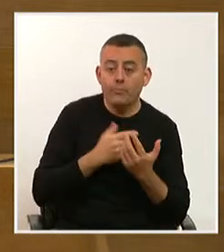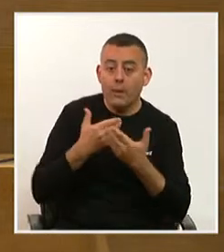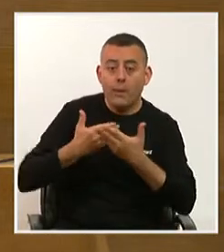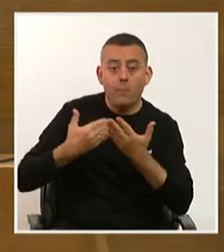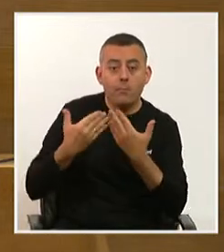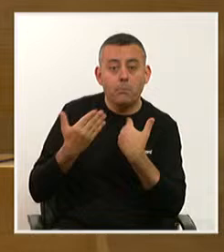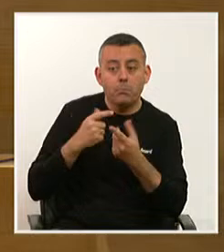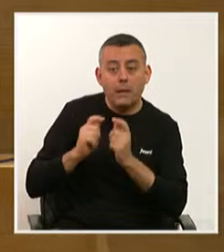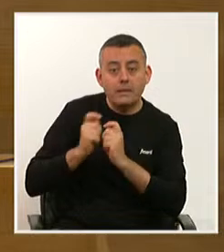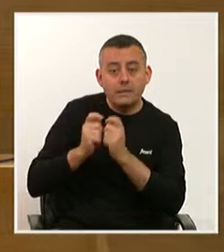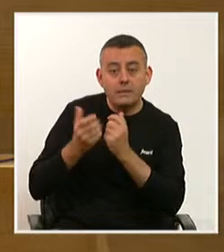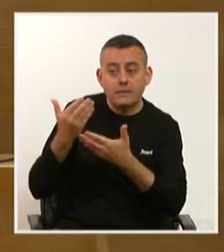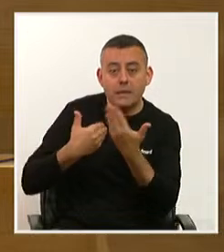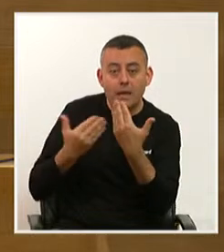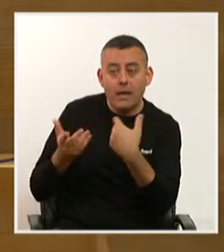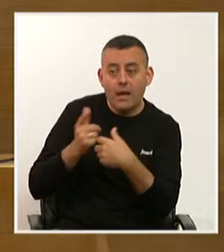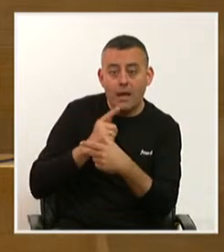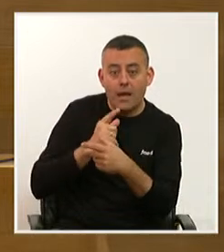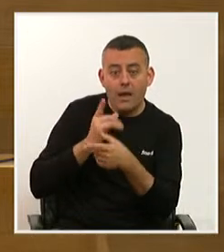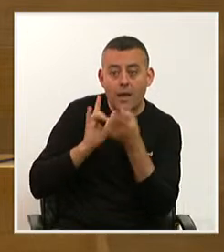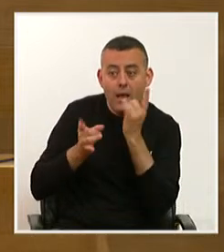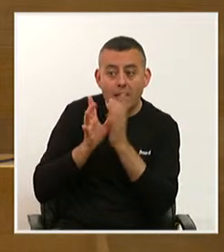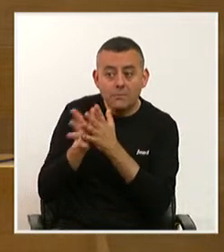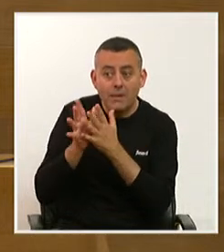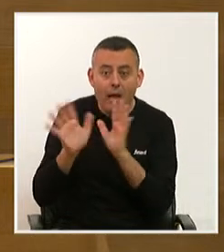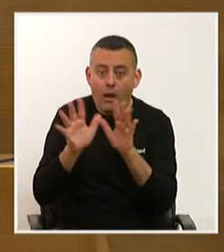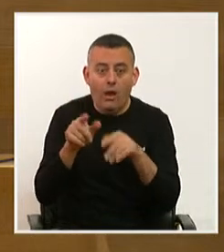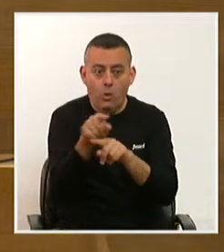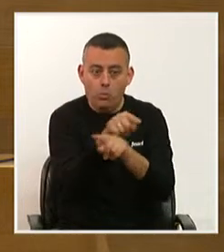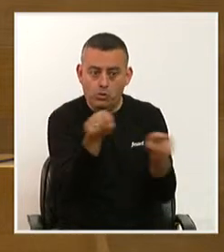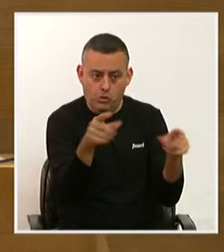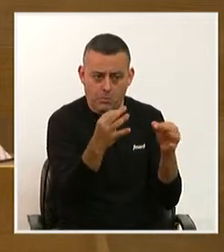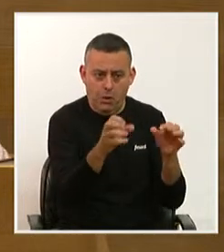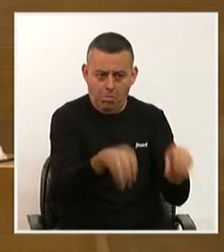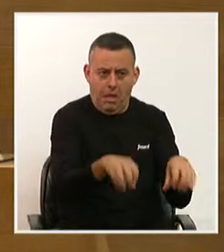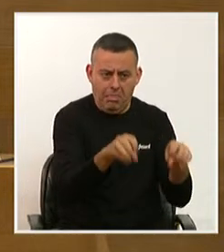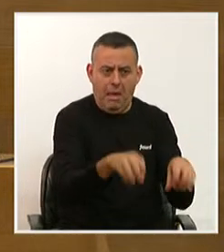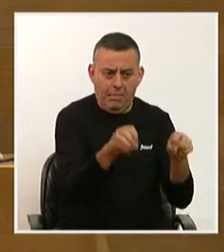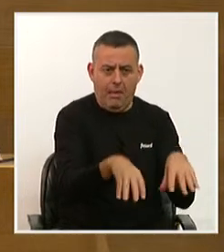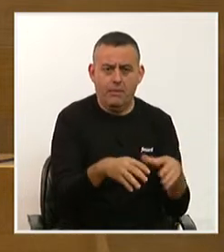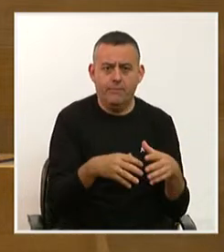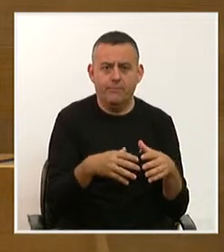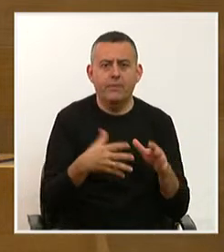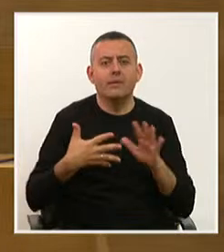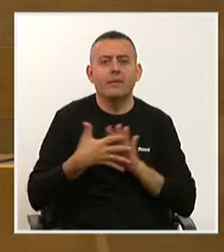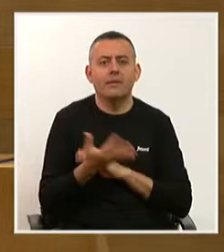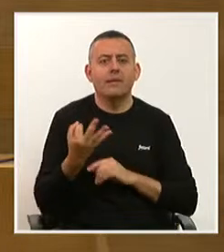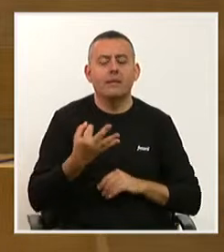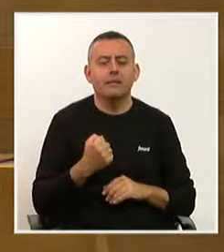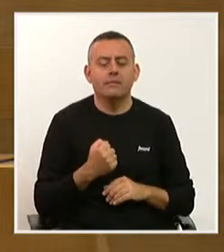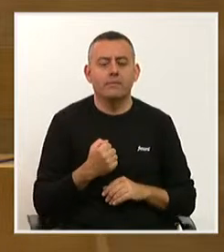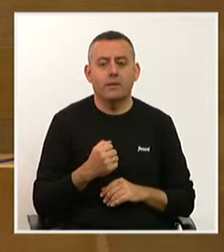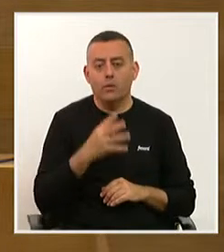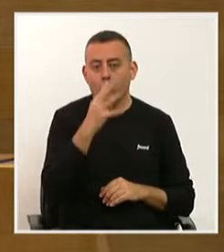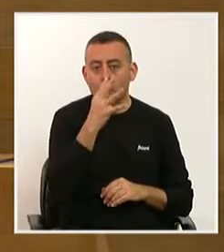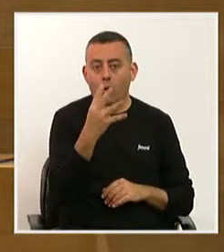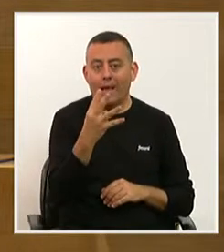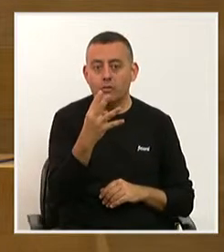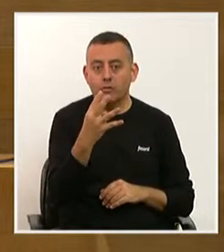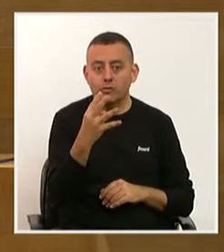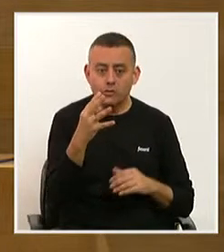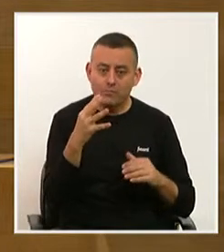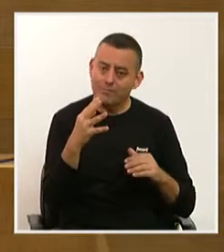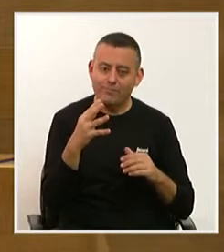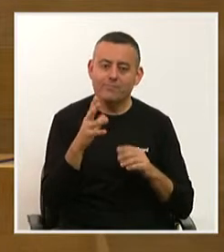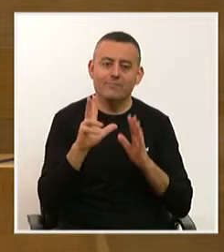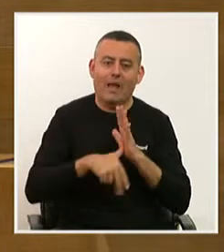que ya lo haremos nosotros retardar como mínim cu a la construcción de eses Van retallar el